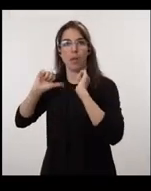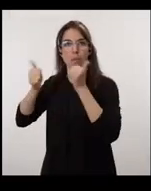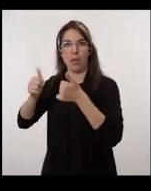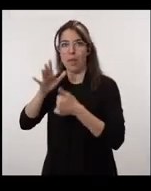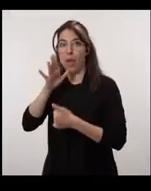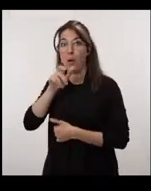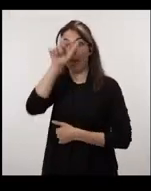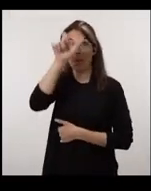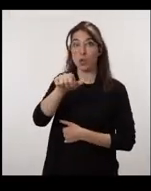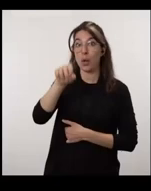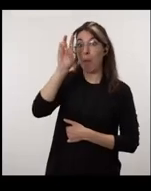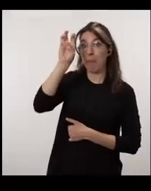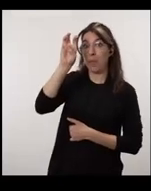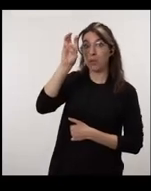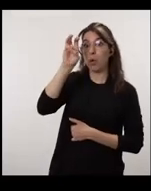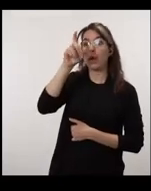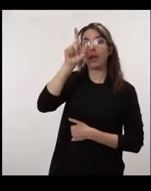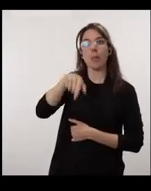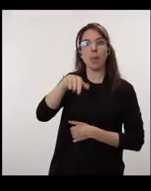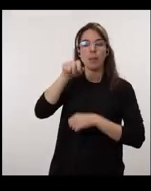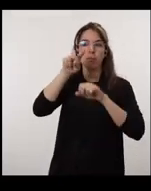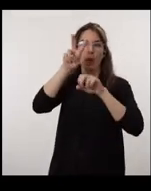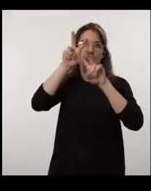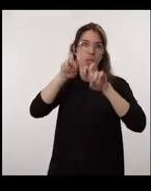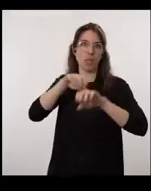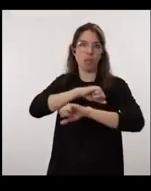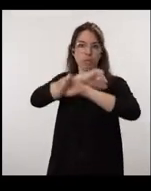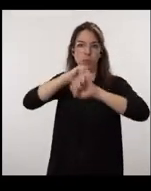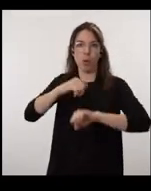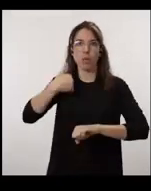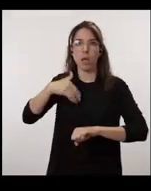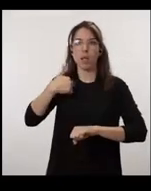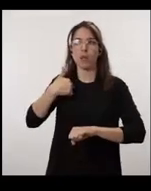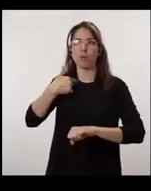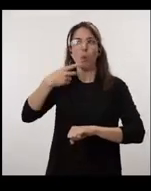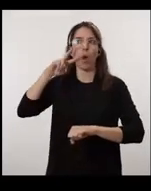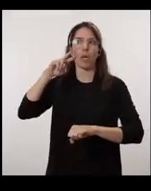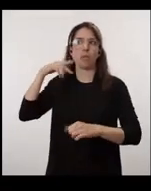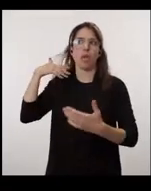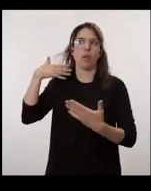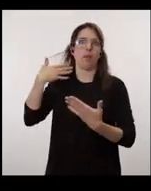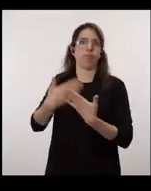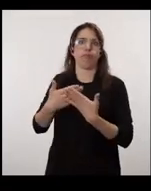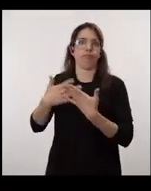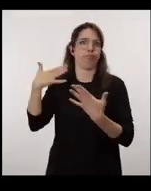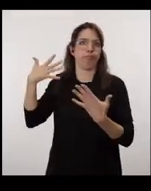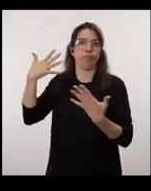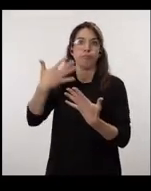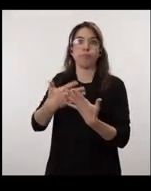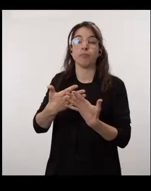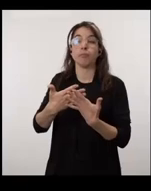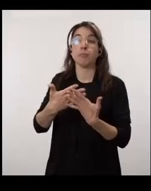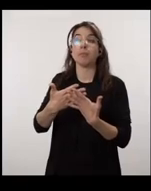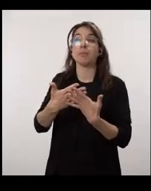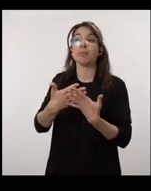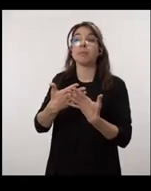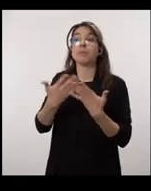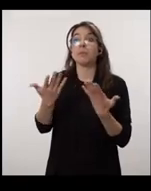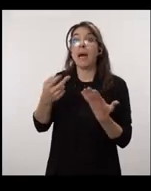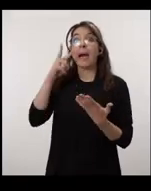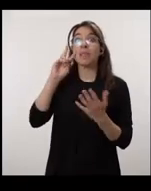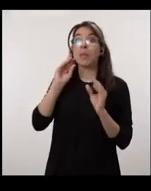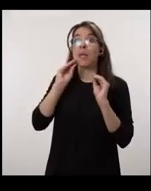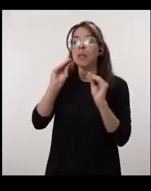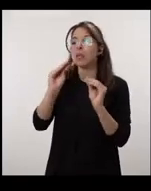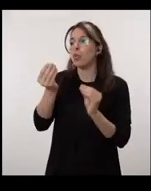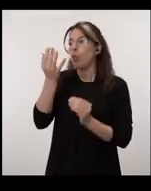y el mentor es otro investigador ya consolidado con acreditada experiencia investigadora que ofrece al mentor izado